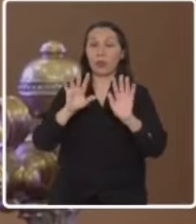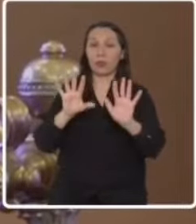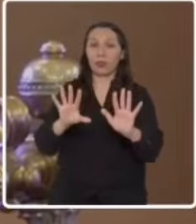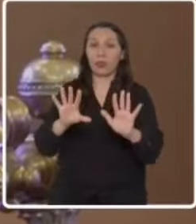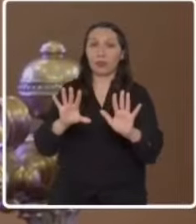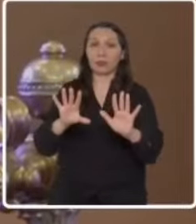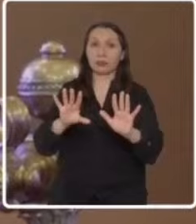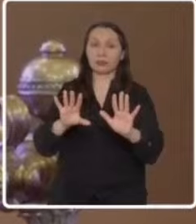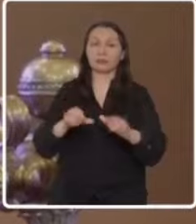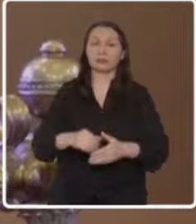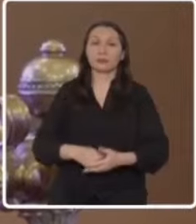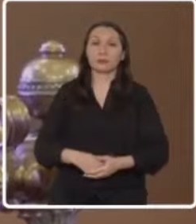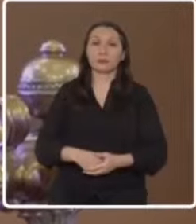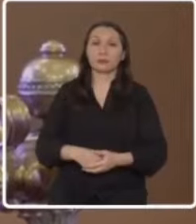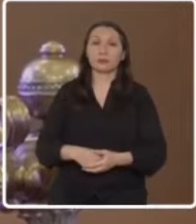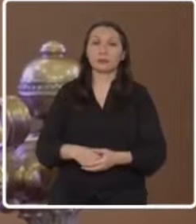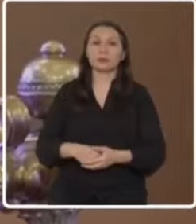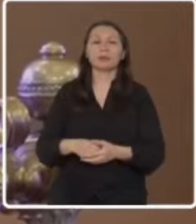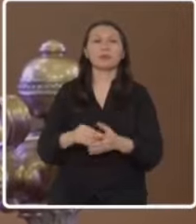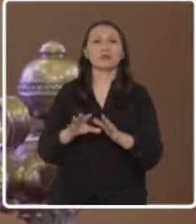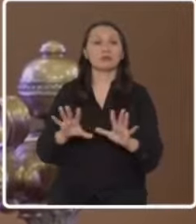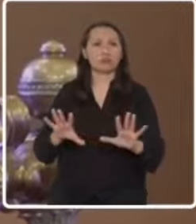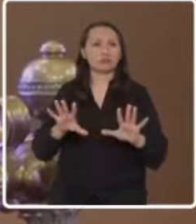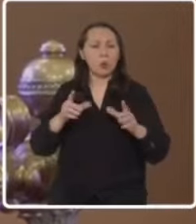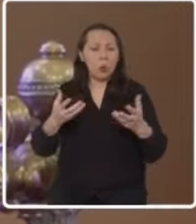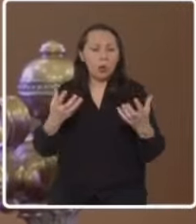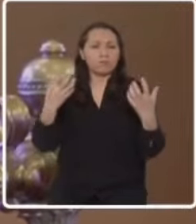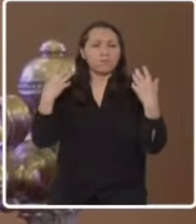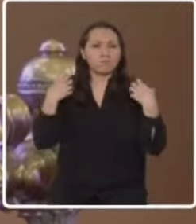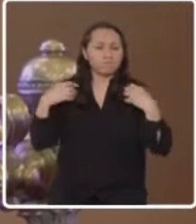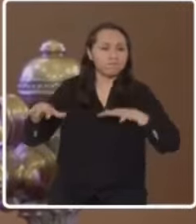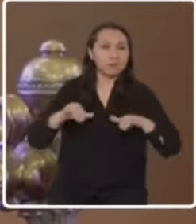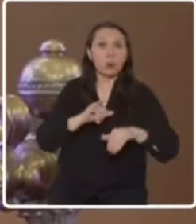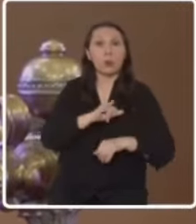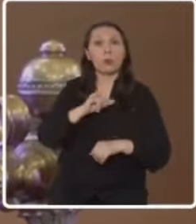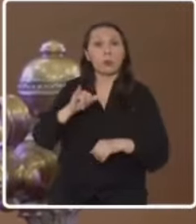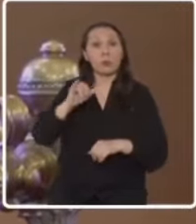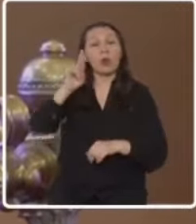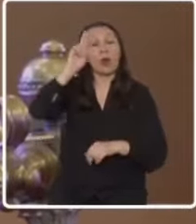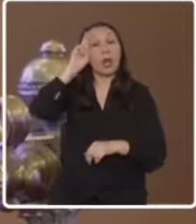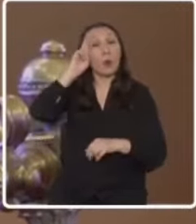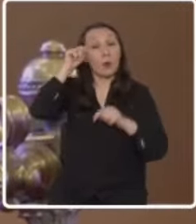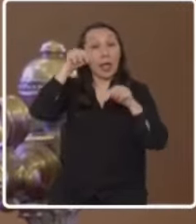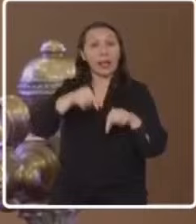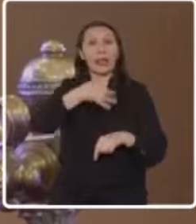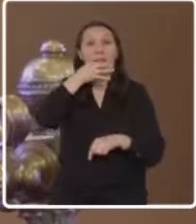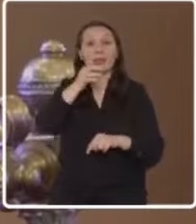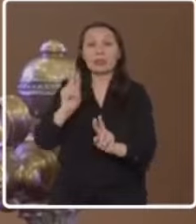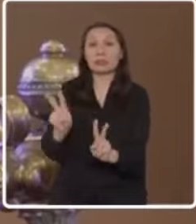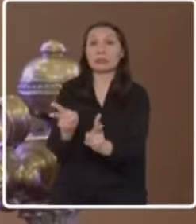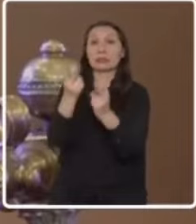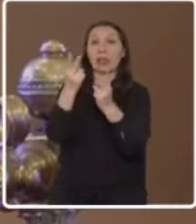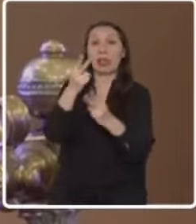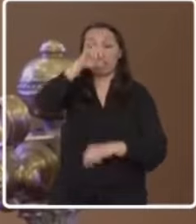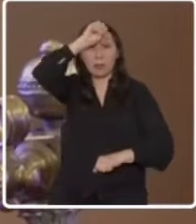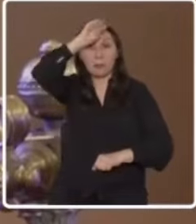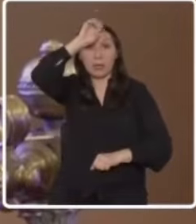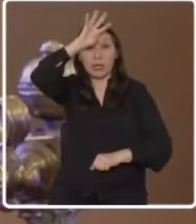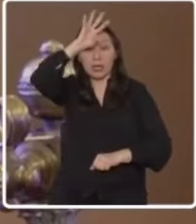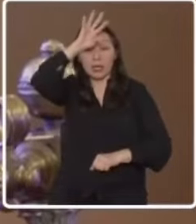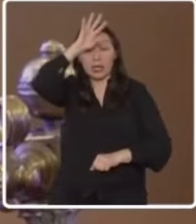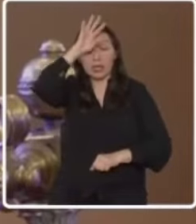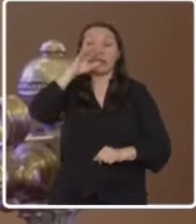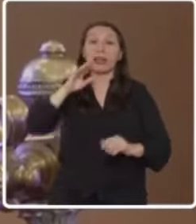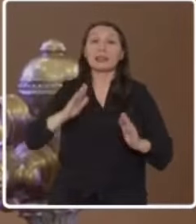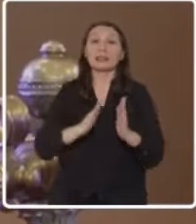2010. Le cupo una gran actuación en eso. Luego, como se ha recordado aquí, el rescate de los mineros